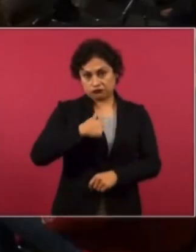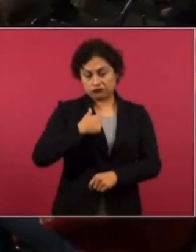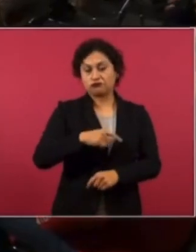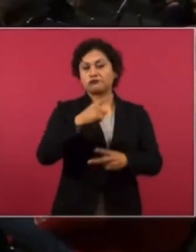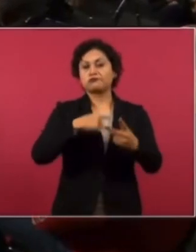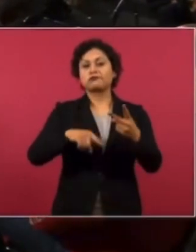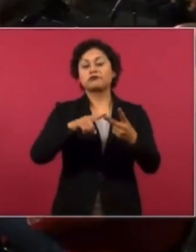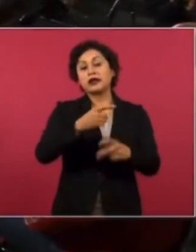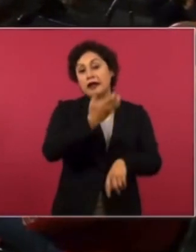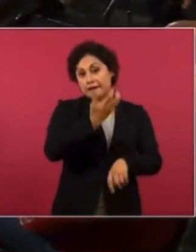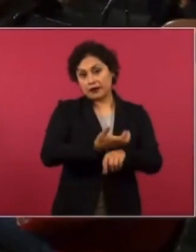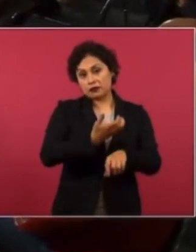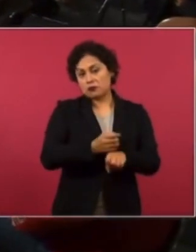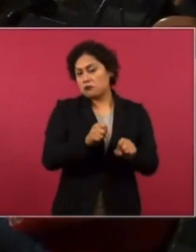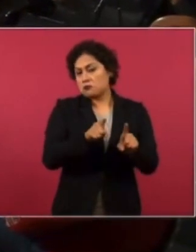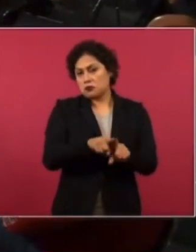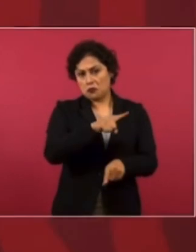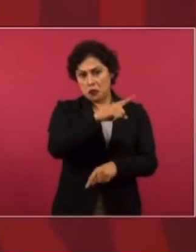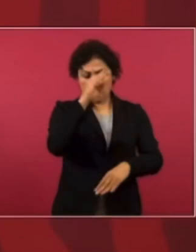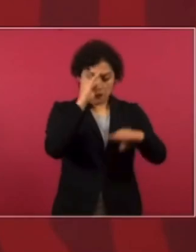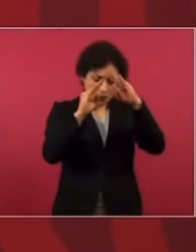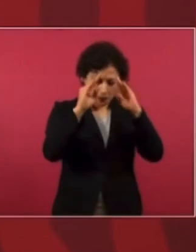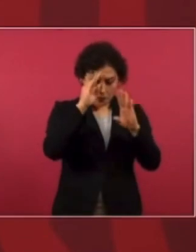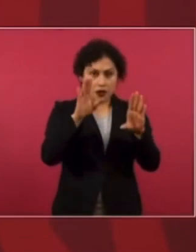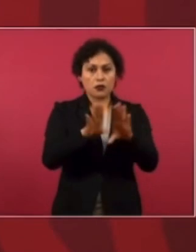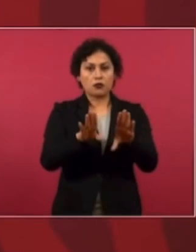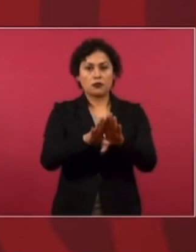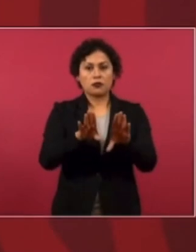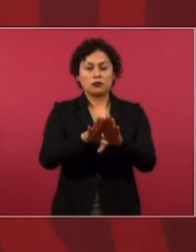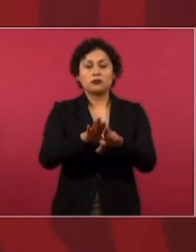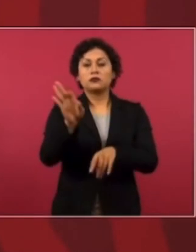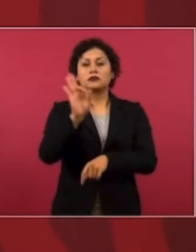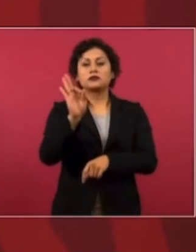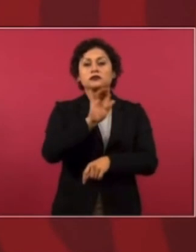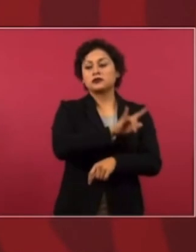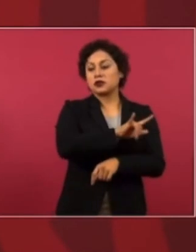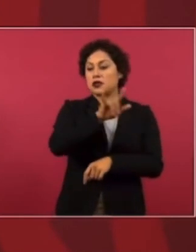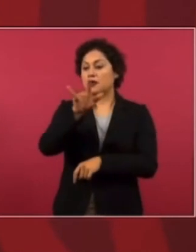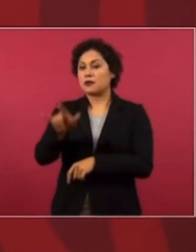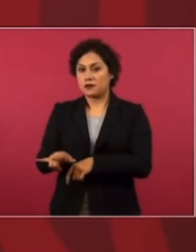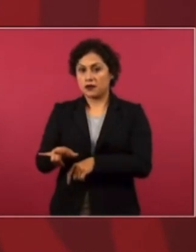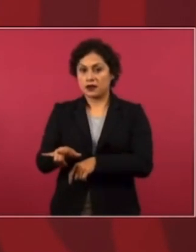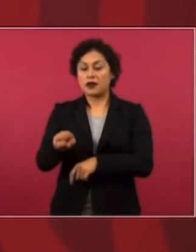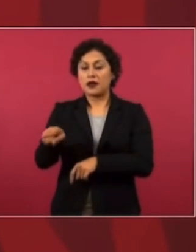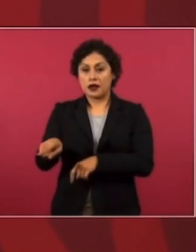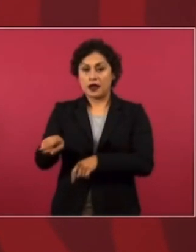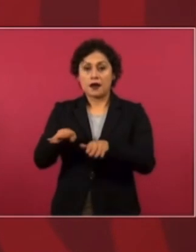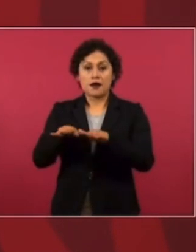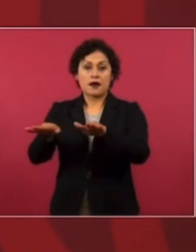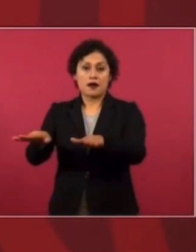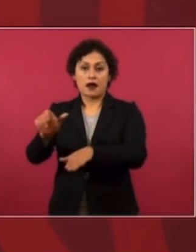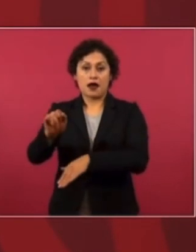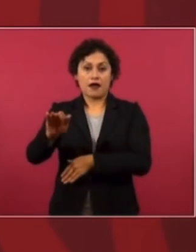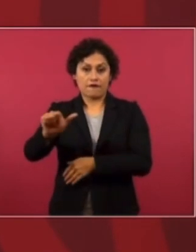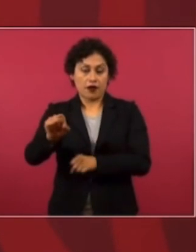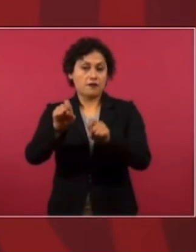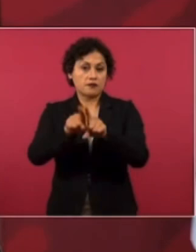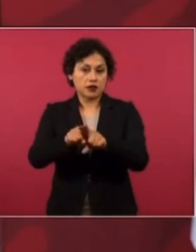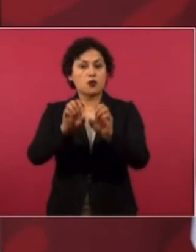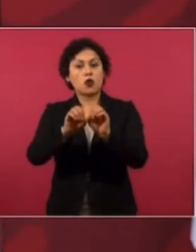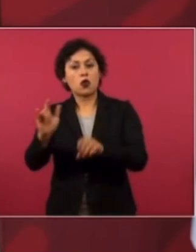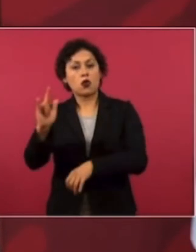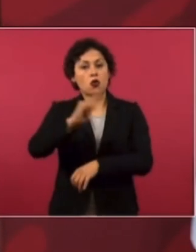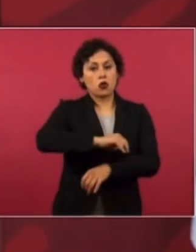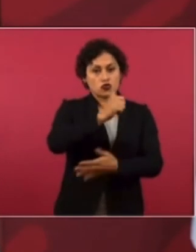Unidos lo mismo. Ellos estaban viendo si aterrizaba el avión del presidente Biden en el aeropuerto de la ciudad o en el Felipe